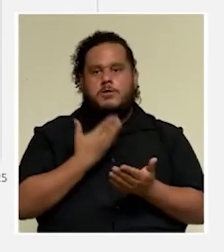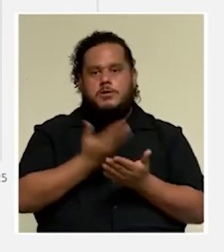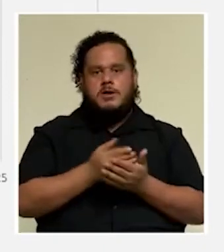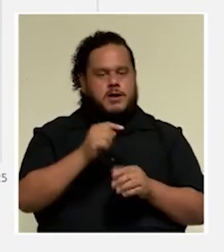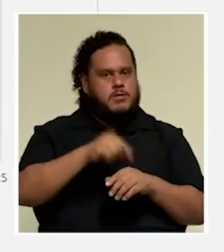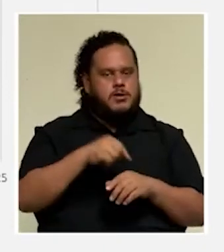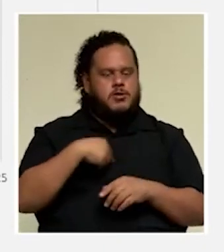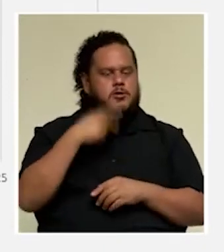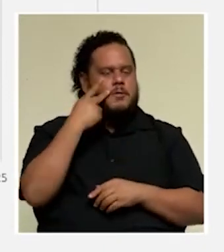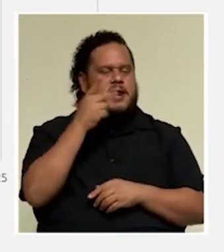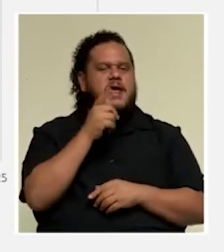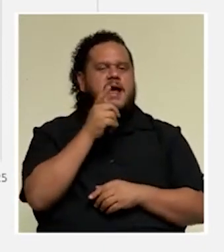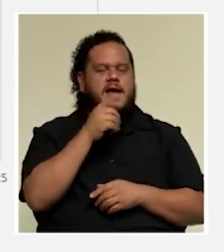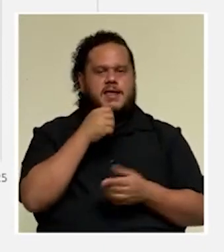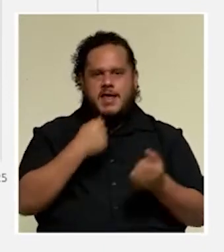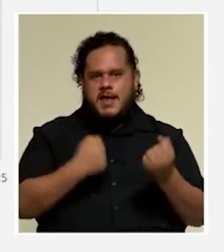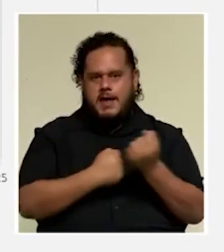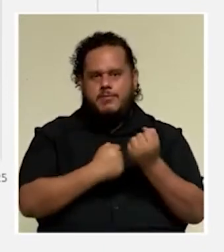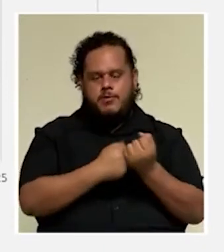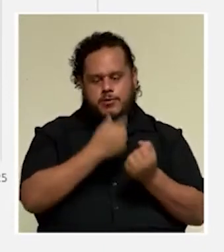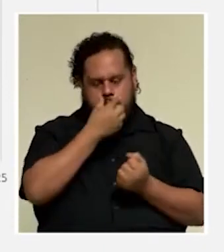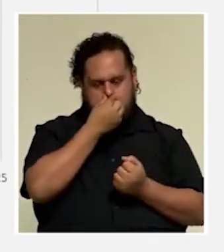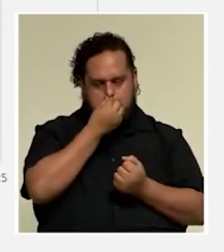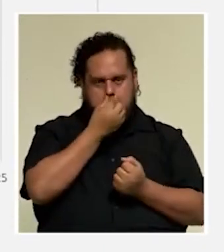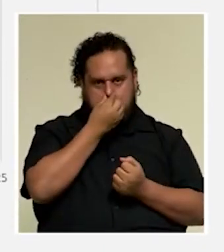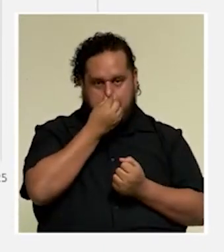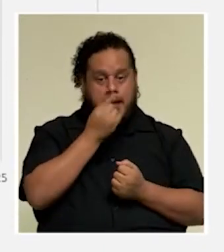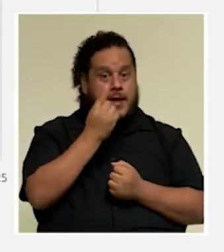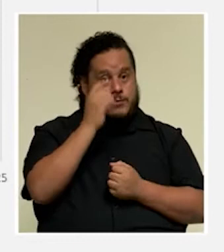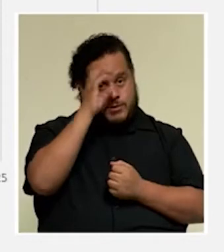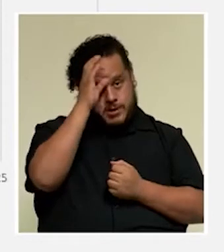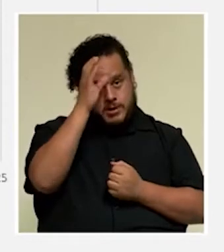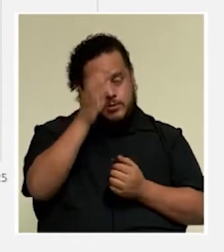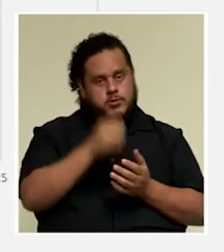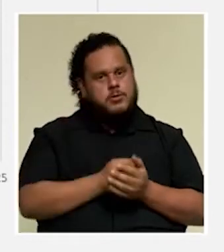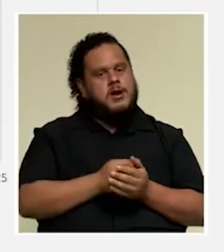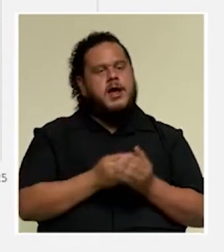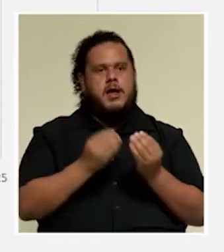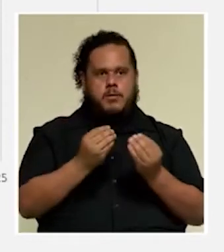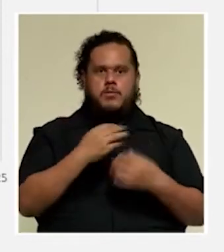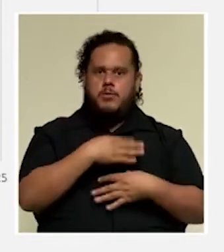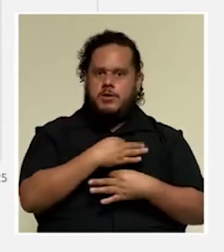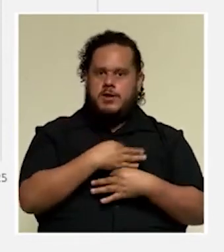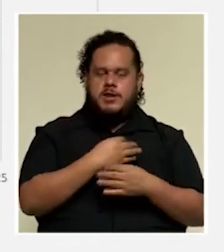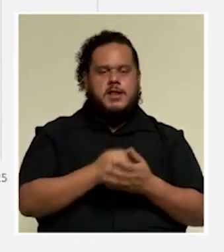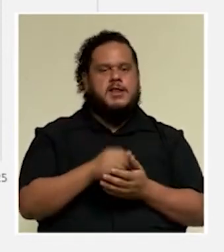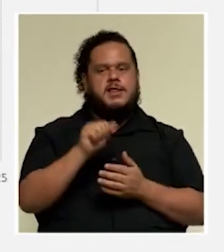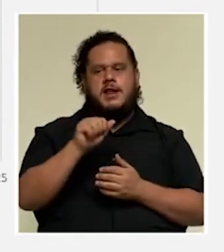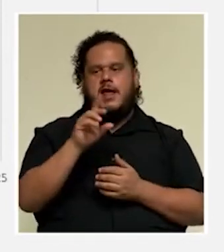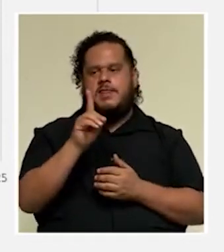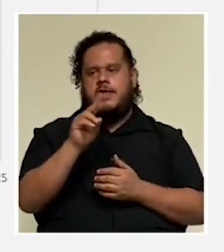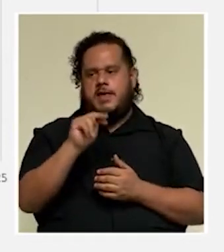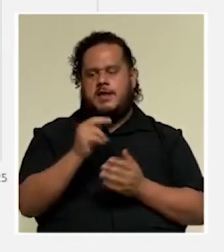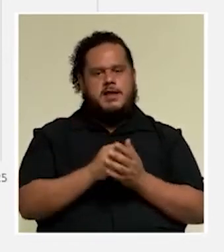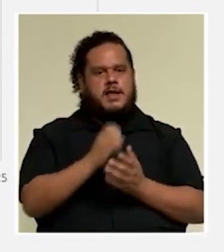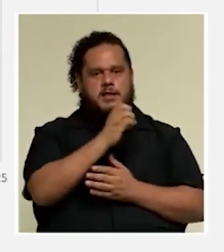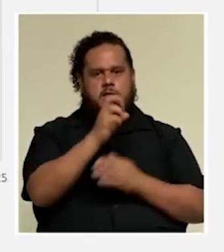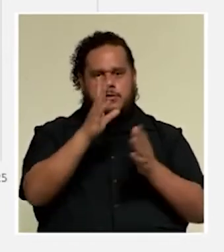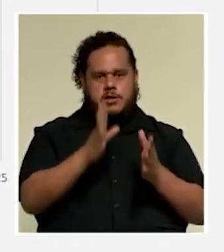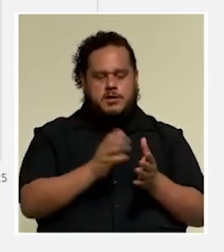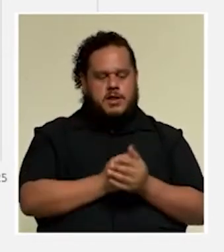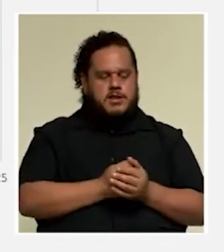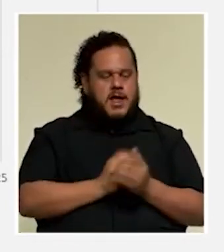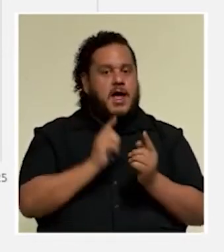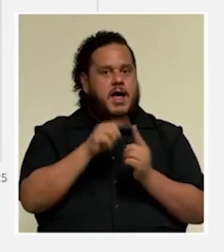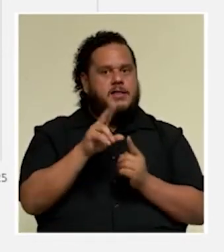veré a quién apoyo. Vean que aquí hay una cultura muy interesante del ADN costarricense, y es